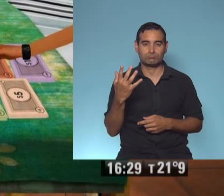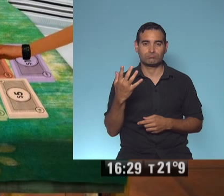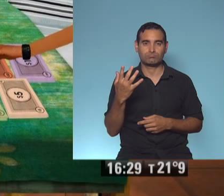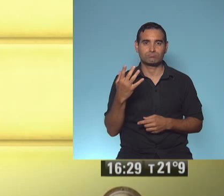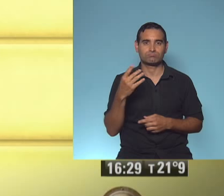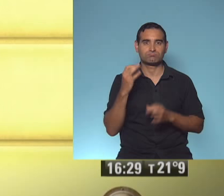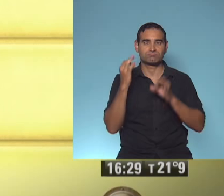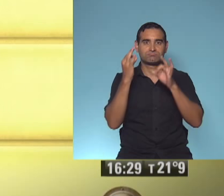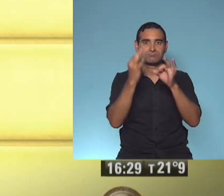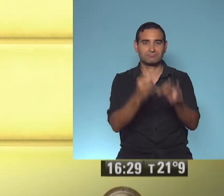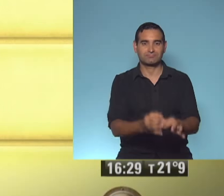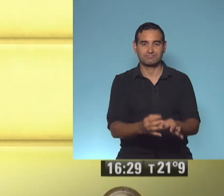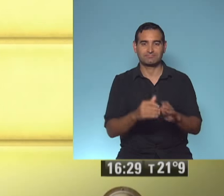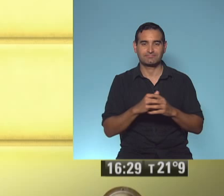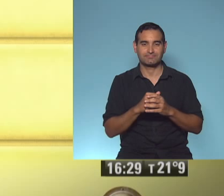Destino.